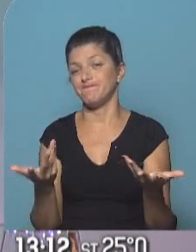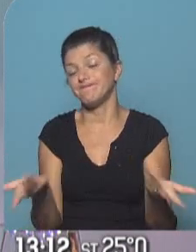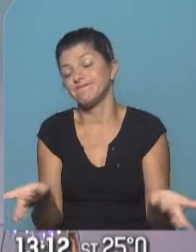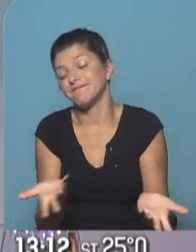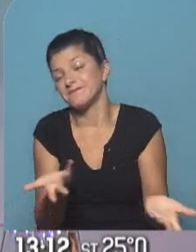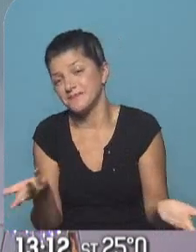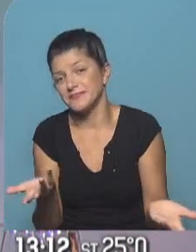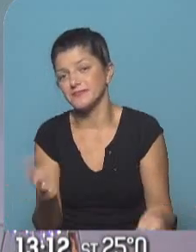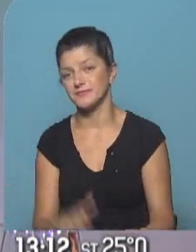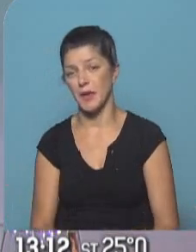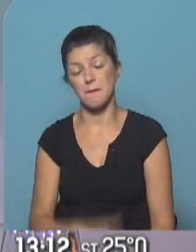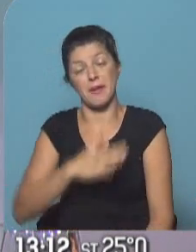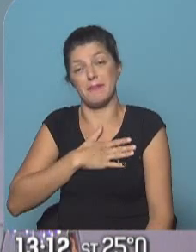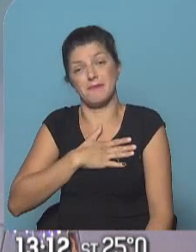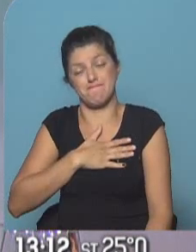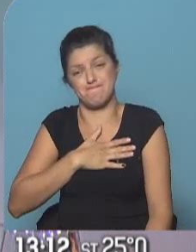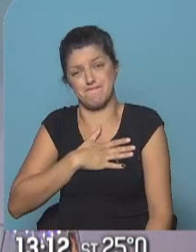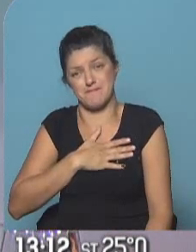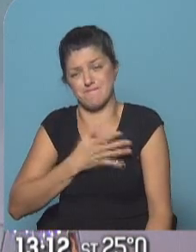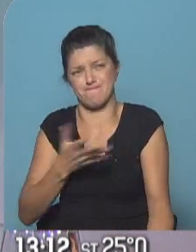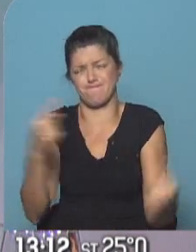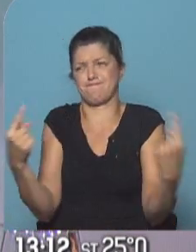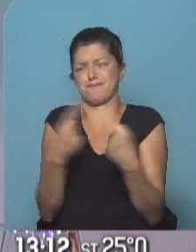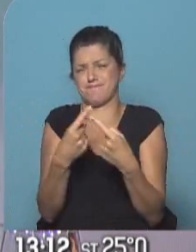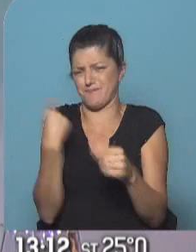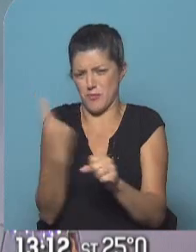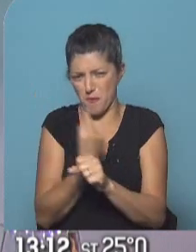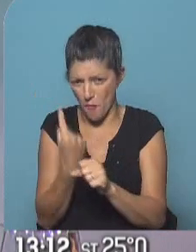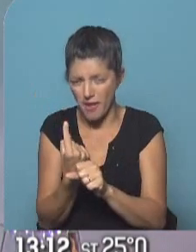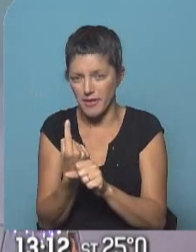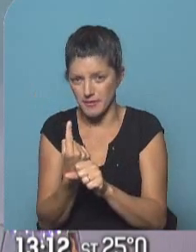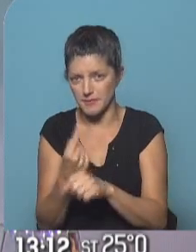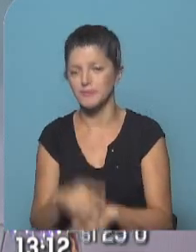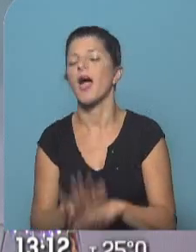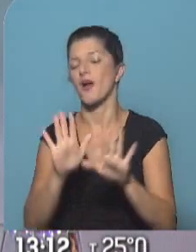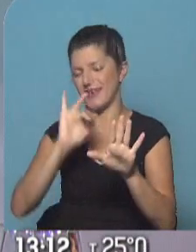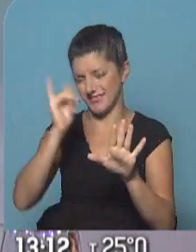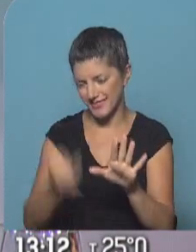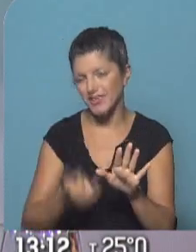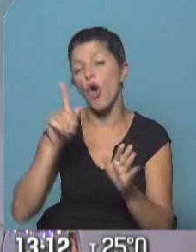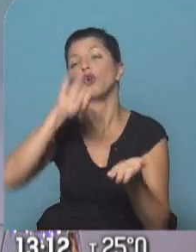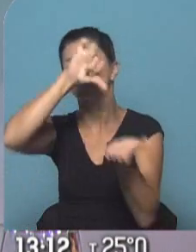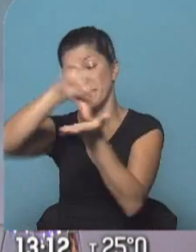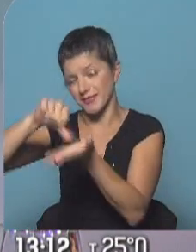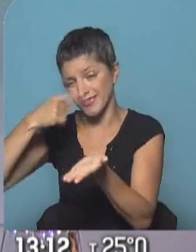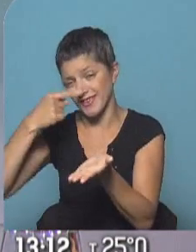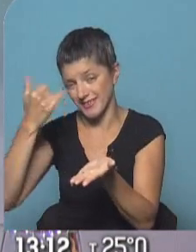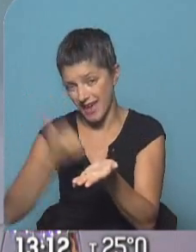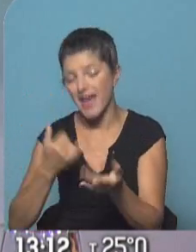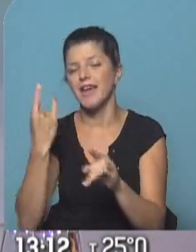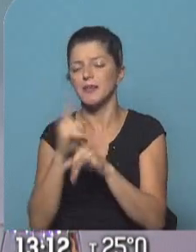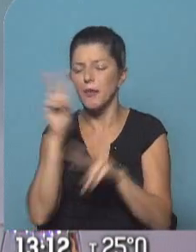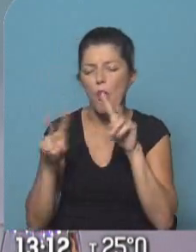bien, me parecía un poco como la ecuación no era real. Yo creo que por supuesto hay intereses extranjeros que siempre van a tratar de aprovechar la